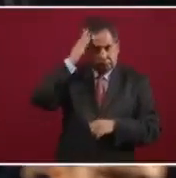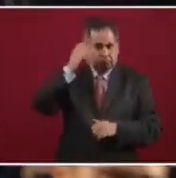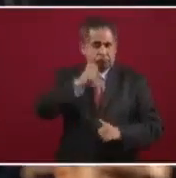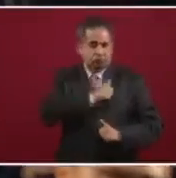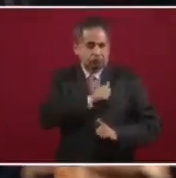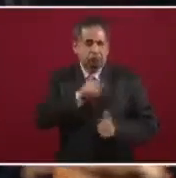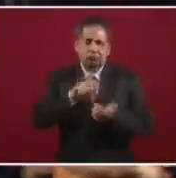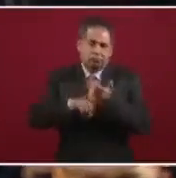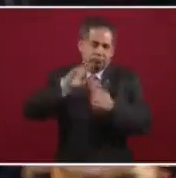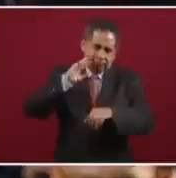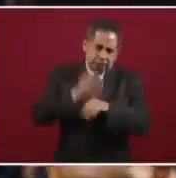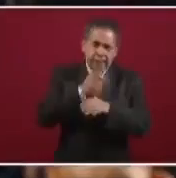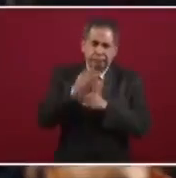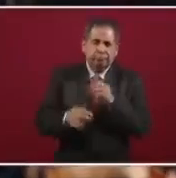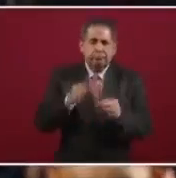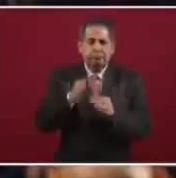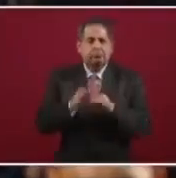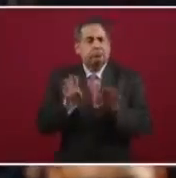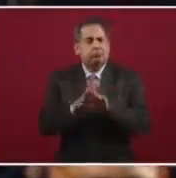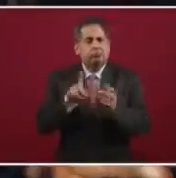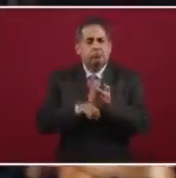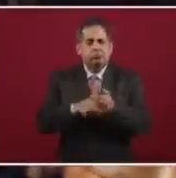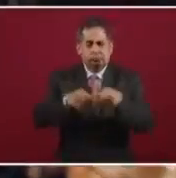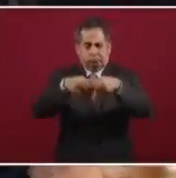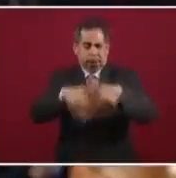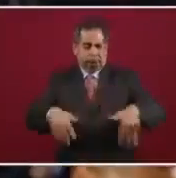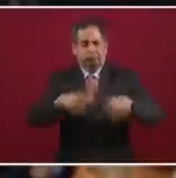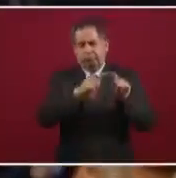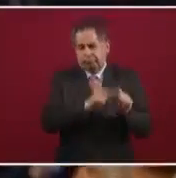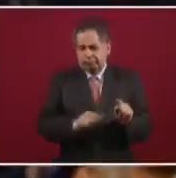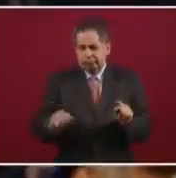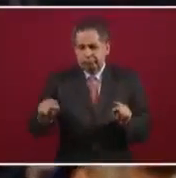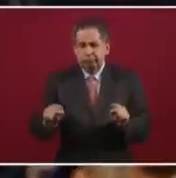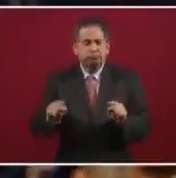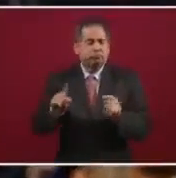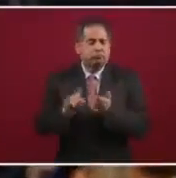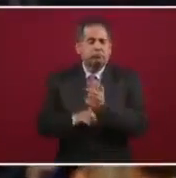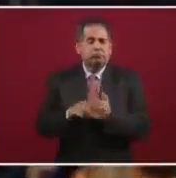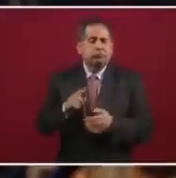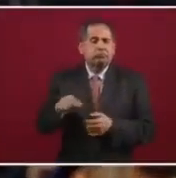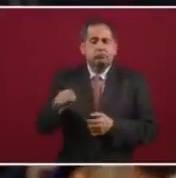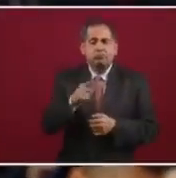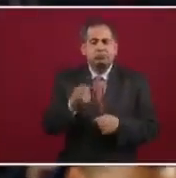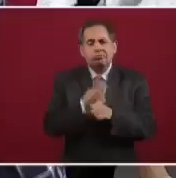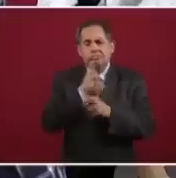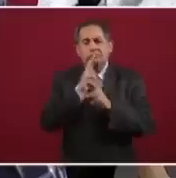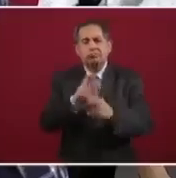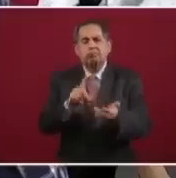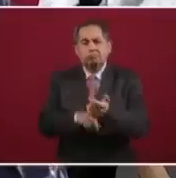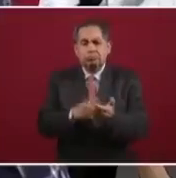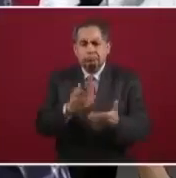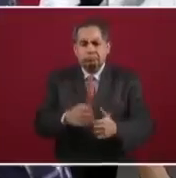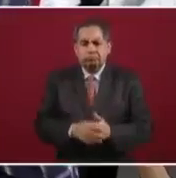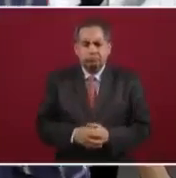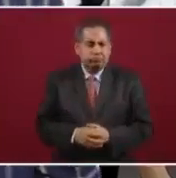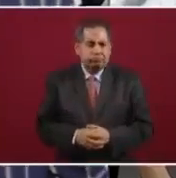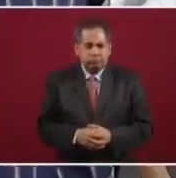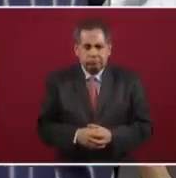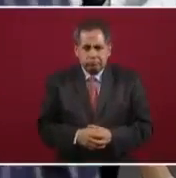es responsable de las actitudes o de los actos de los militares. ¿Qué responde usted, presidente, en ese